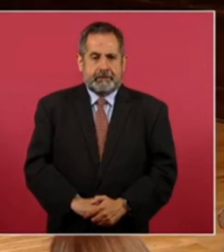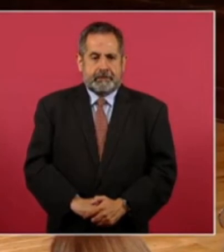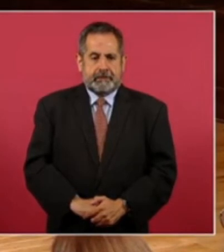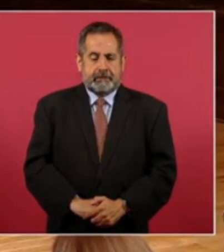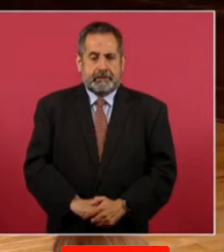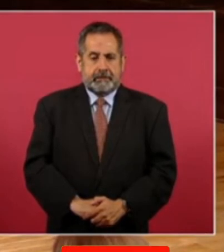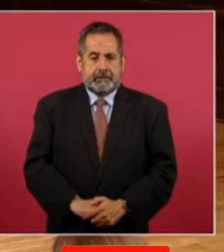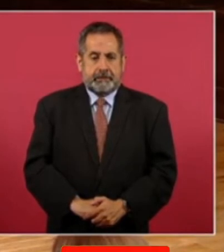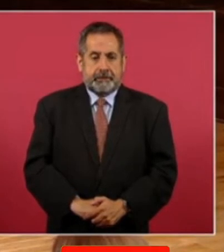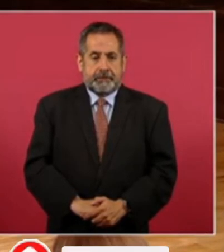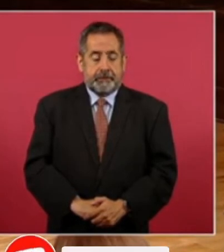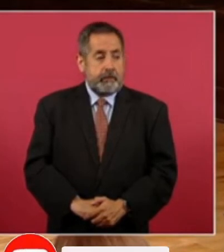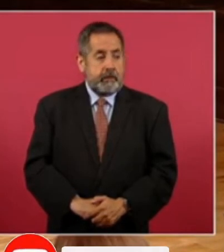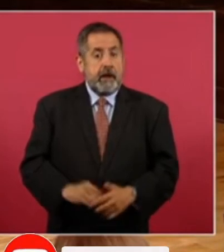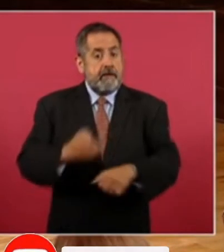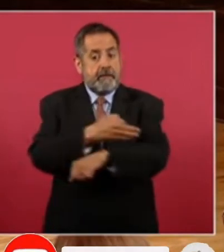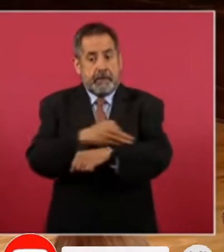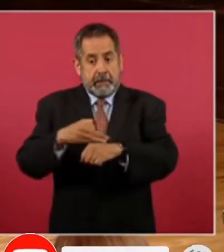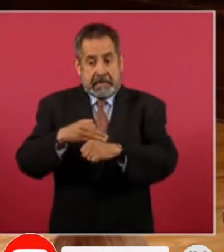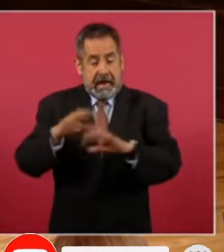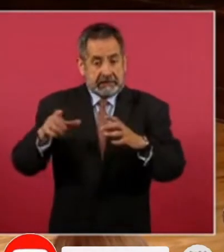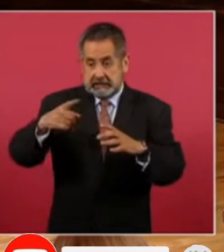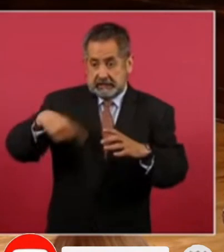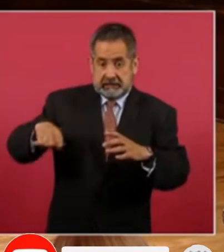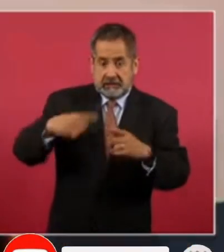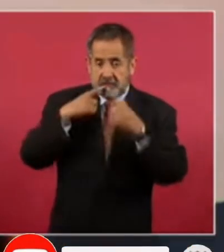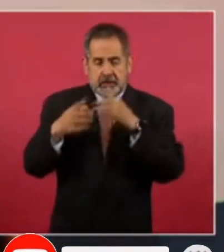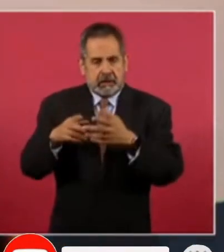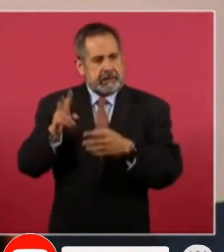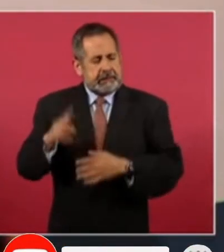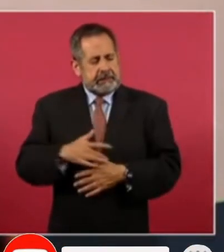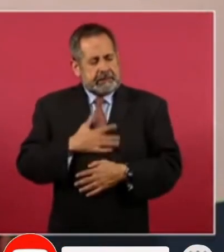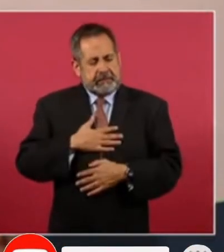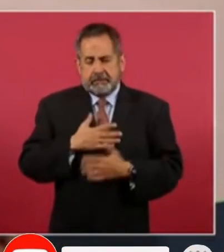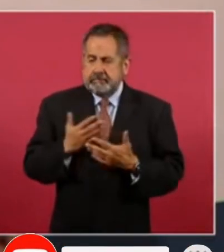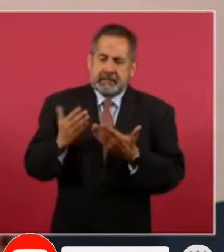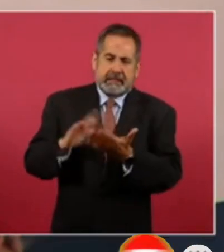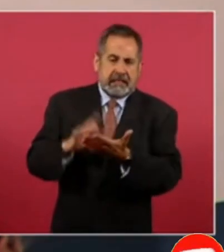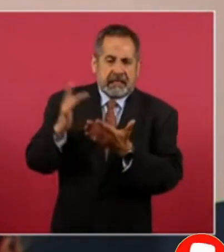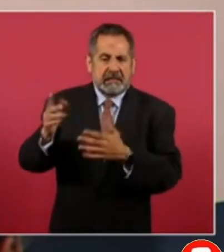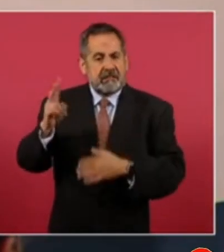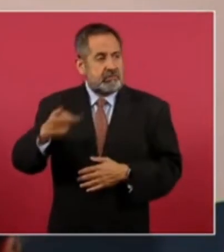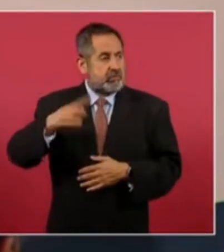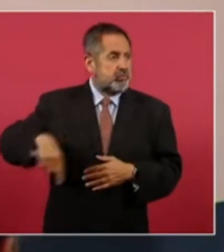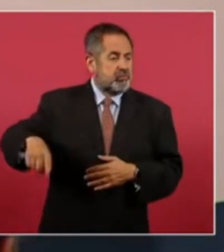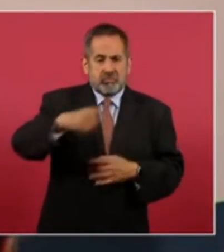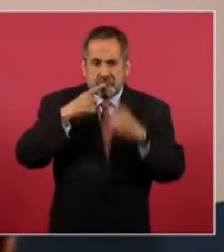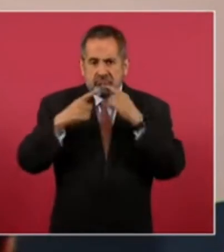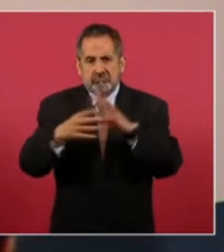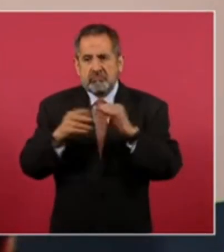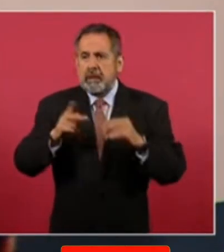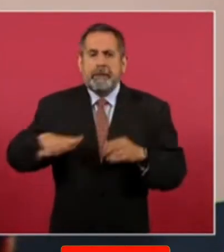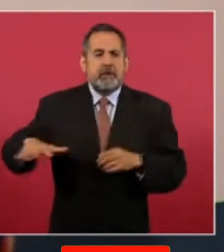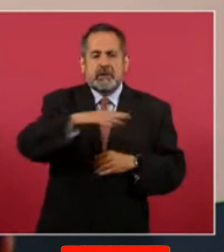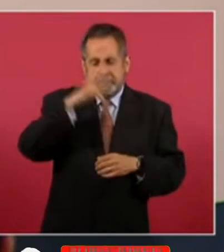Las familias de todas y todos ellos tienen el más sincero agradecimiento de todos los presentes y de todo el pueblo